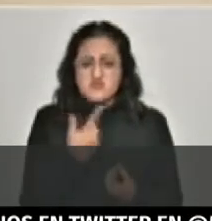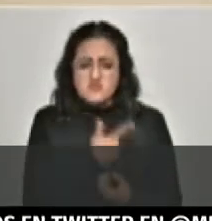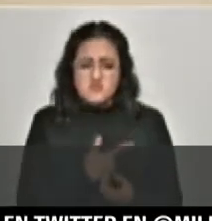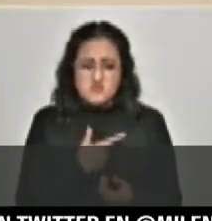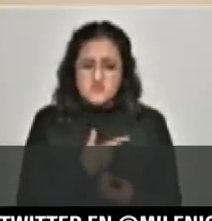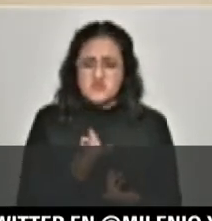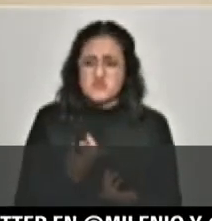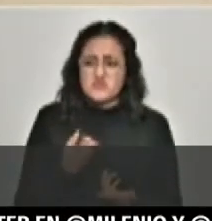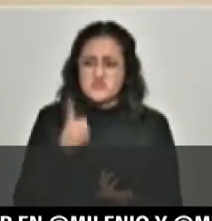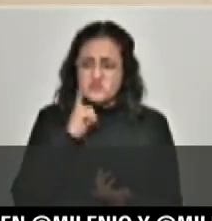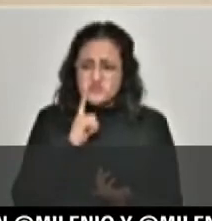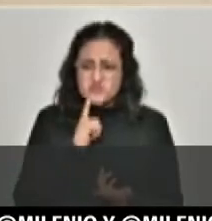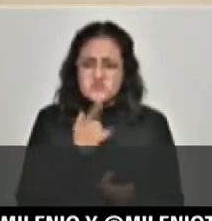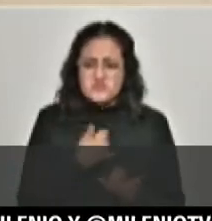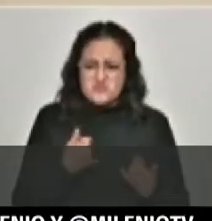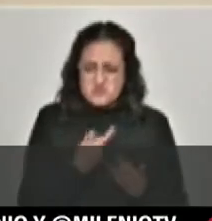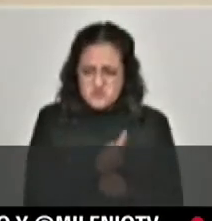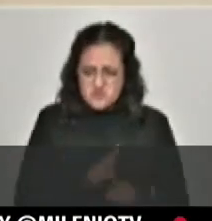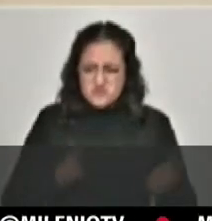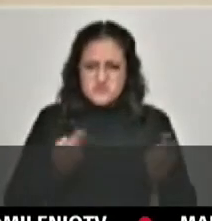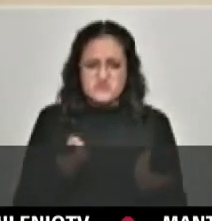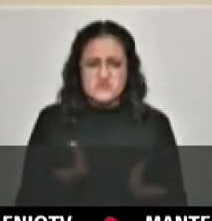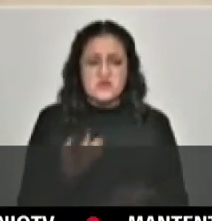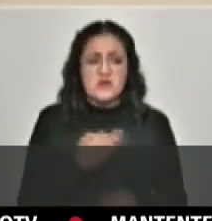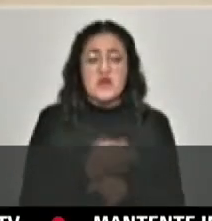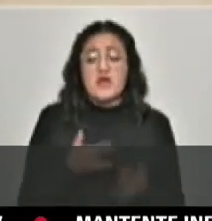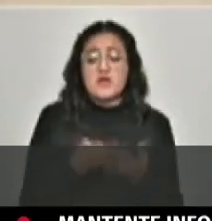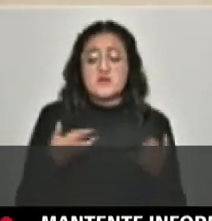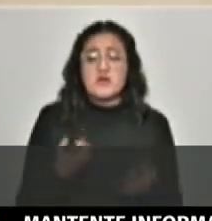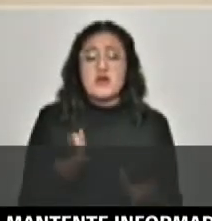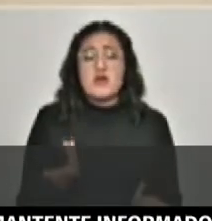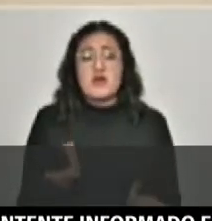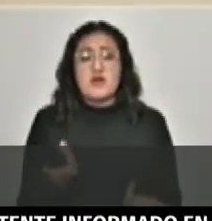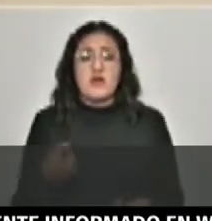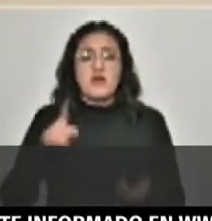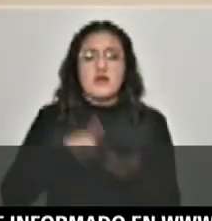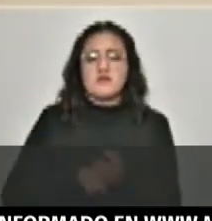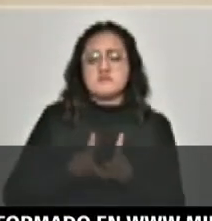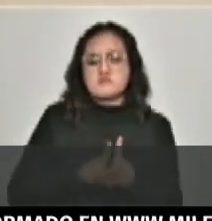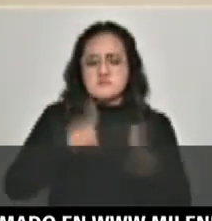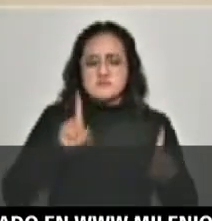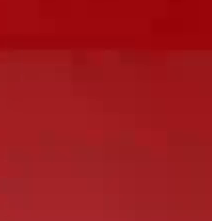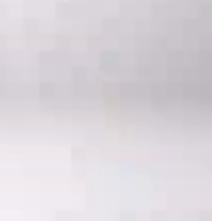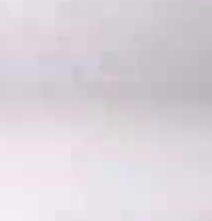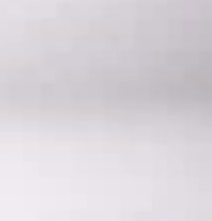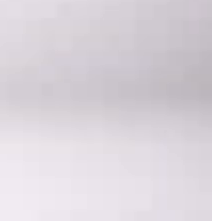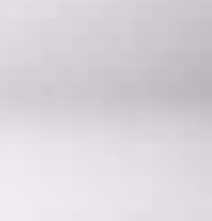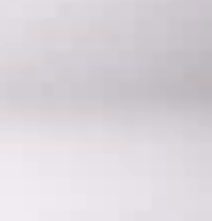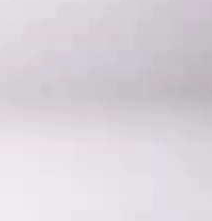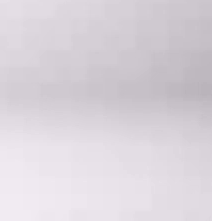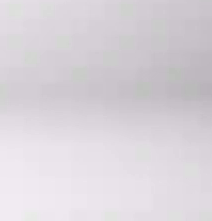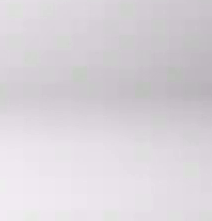Sí, claro que sí. Esa historia no está abordada desde la posición de Estado.